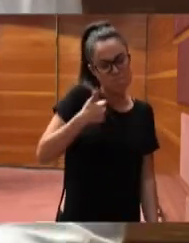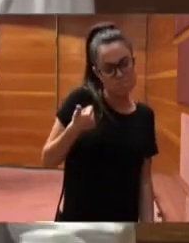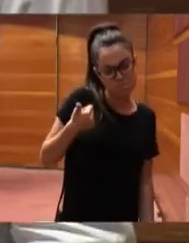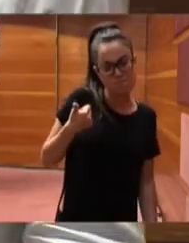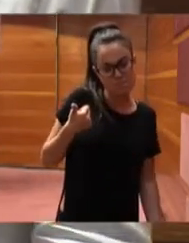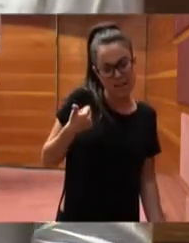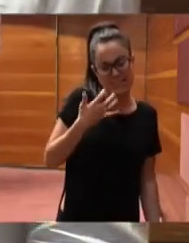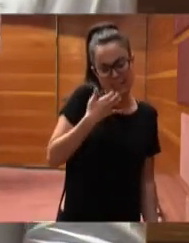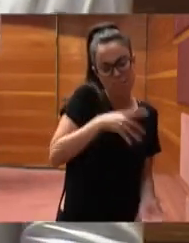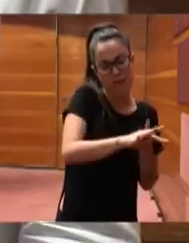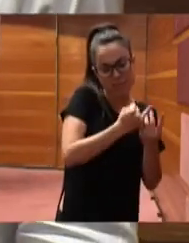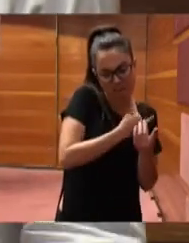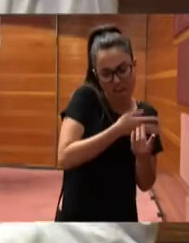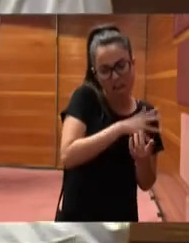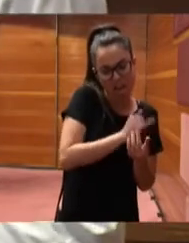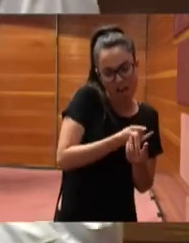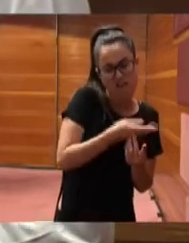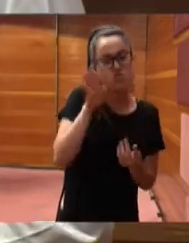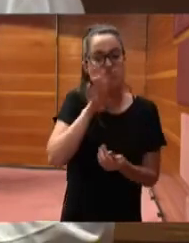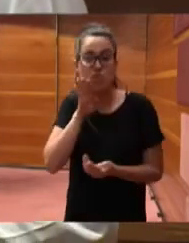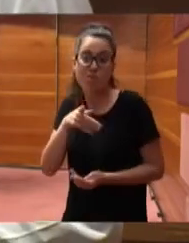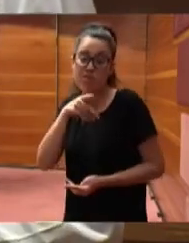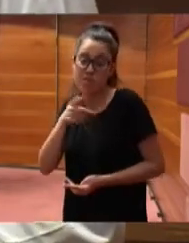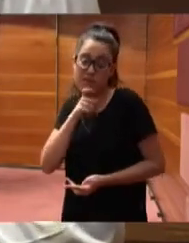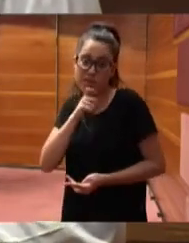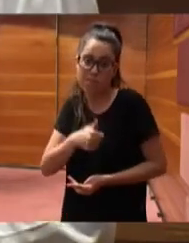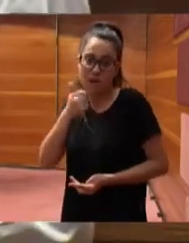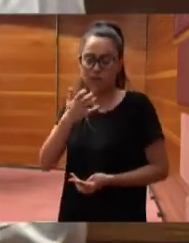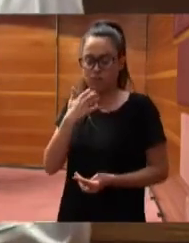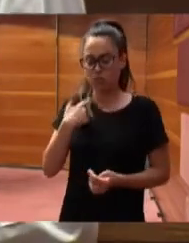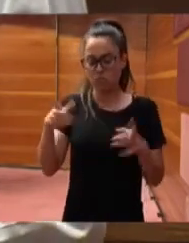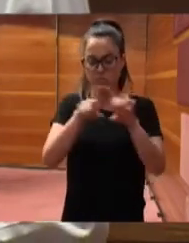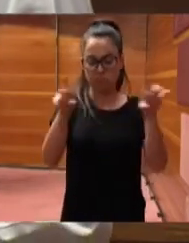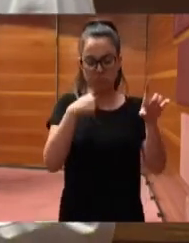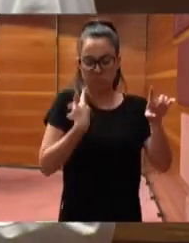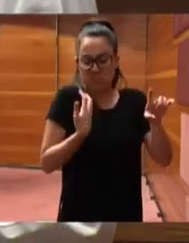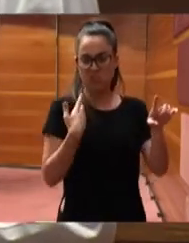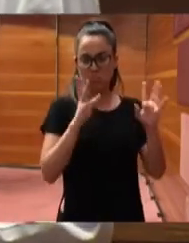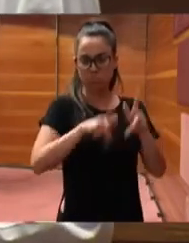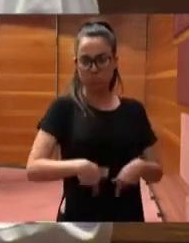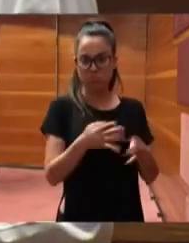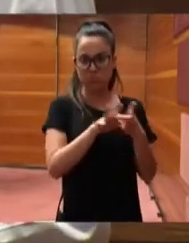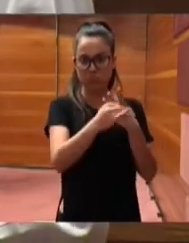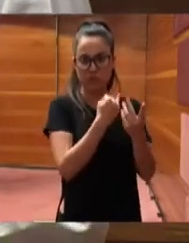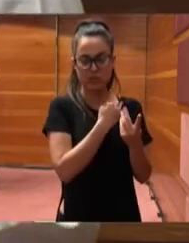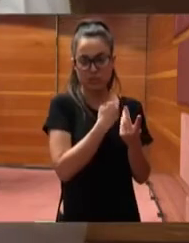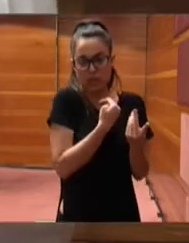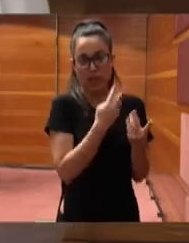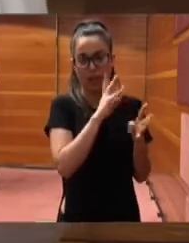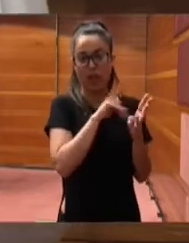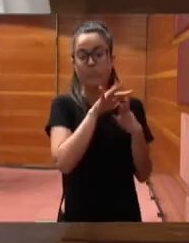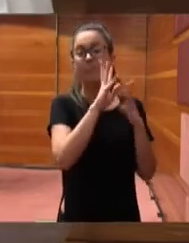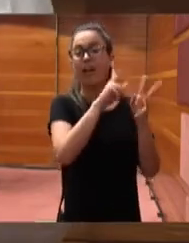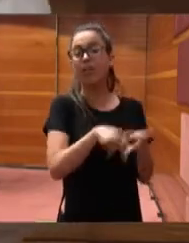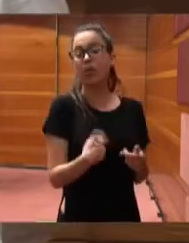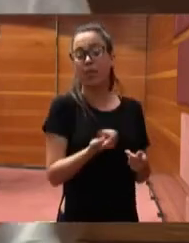pero solo un poco más difícil. Si yo tengo una empresa ahora mismo y si yo transparentara mi contabilidad, transparentaría la contabilidad A. Si tuviera una contabilidad